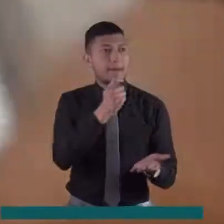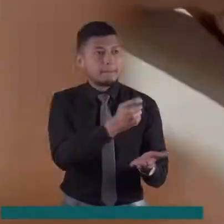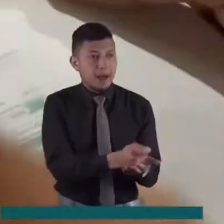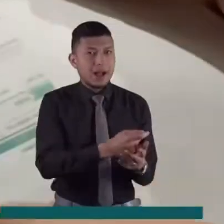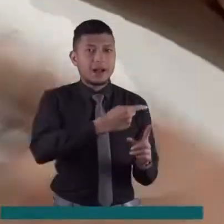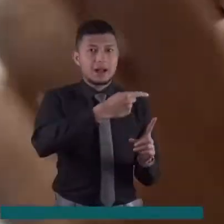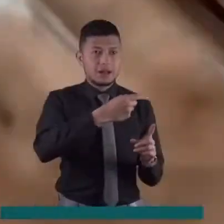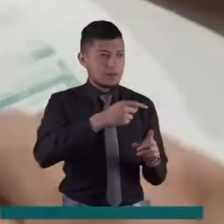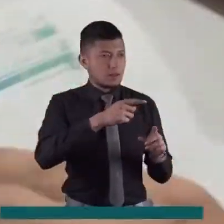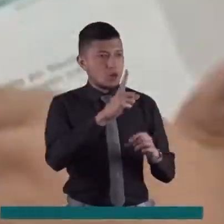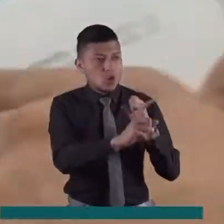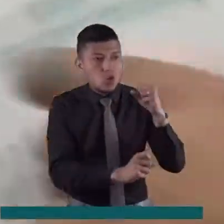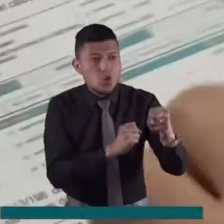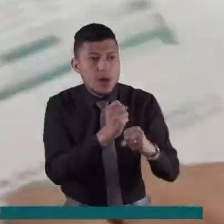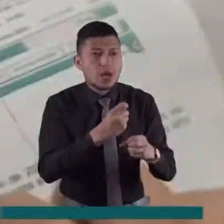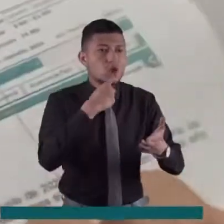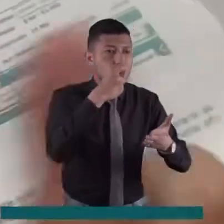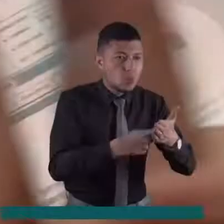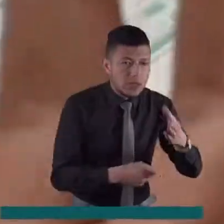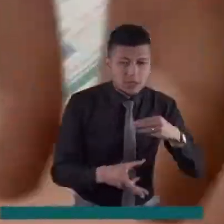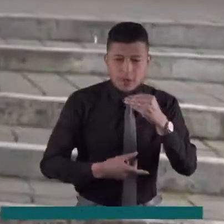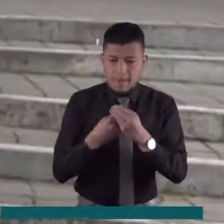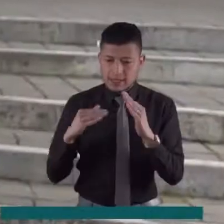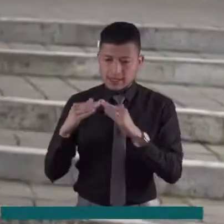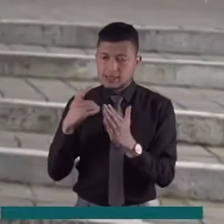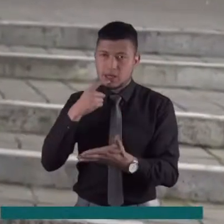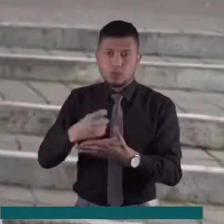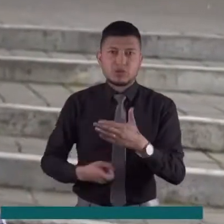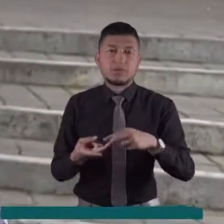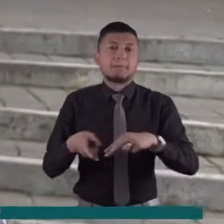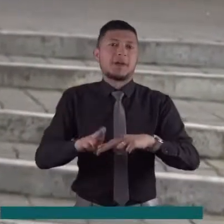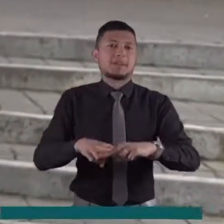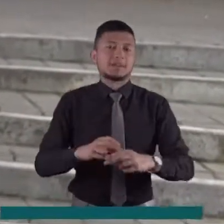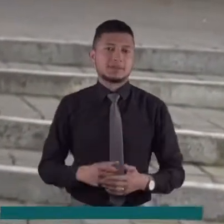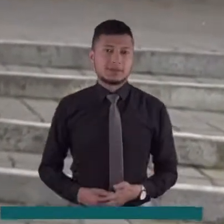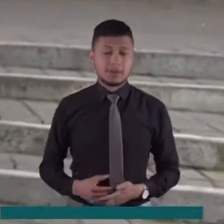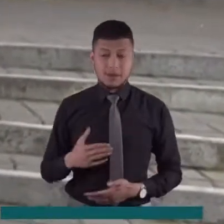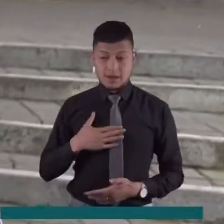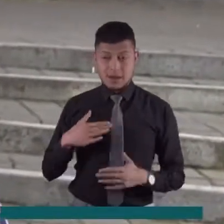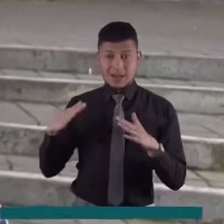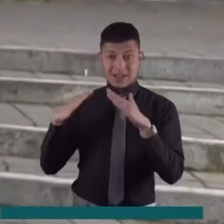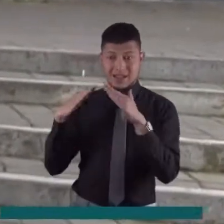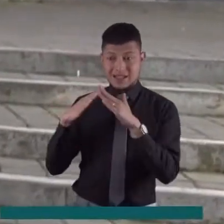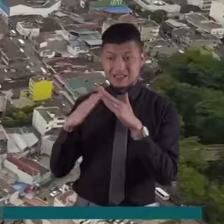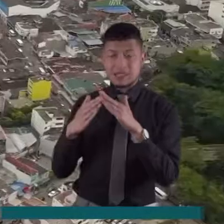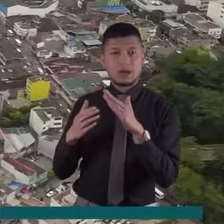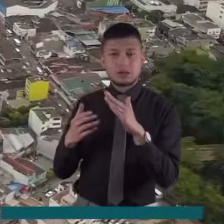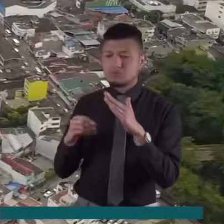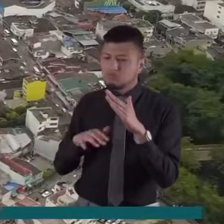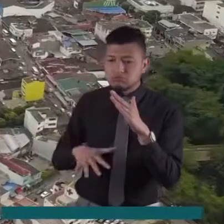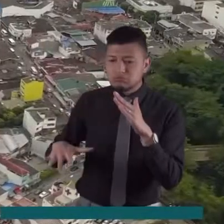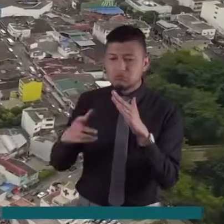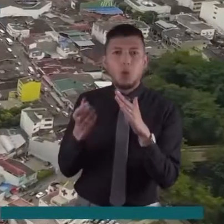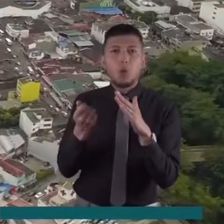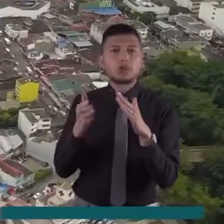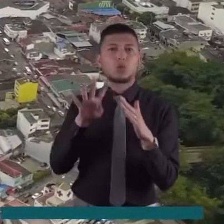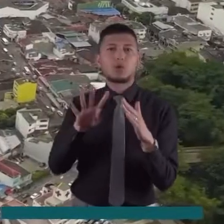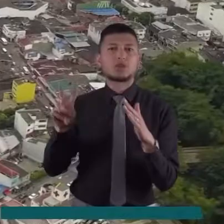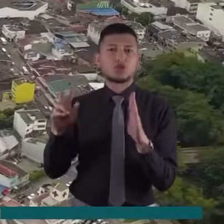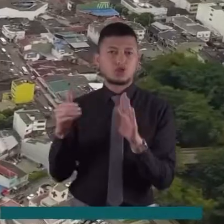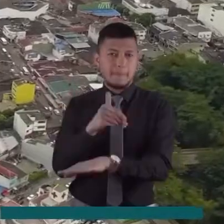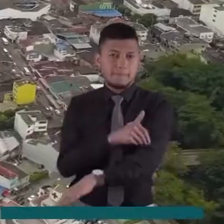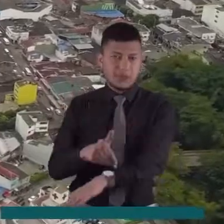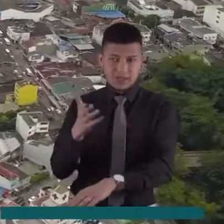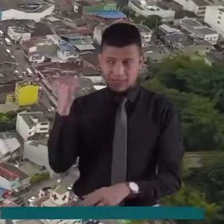renta adicional al valor del impuesto predial. Mi predio estaba avaluado en 42 millones, valorizado en